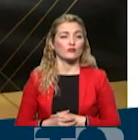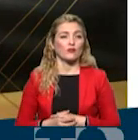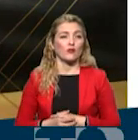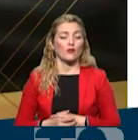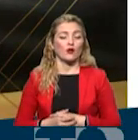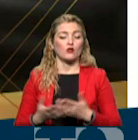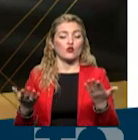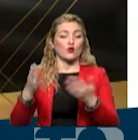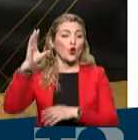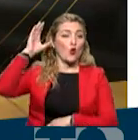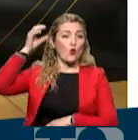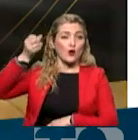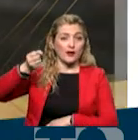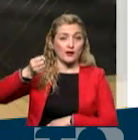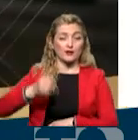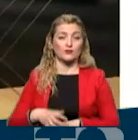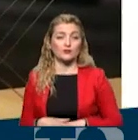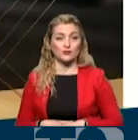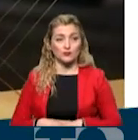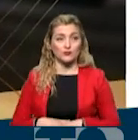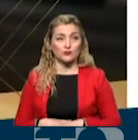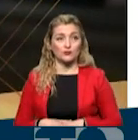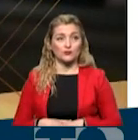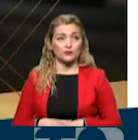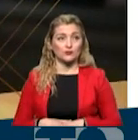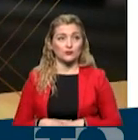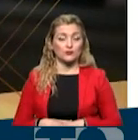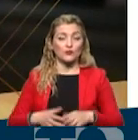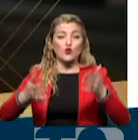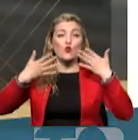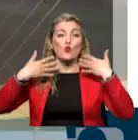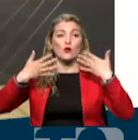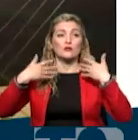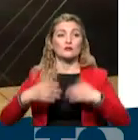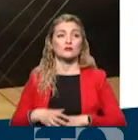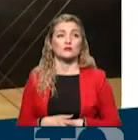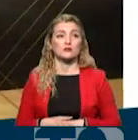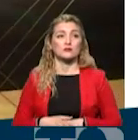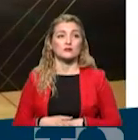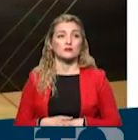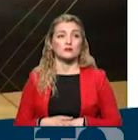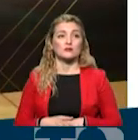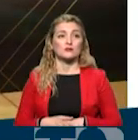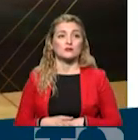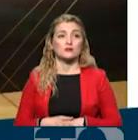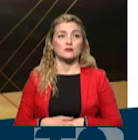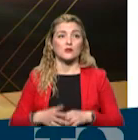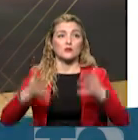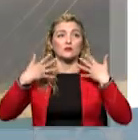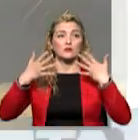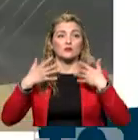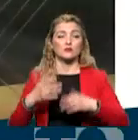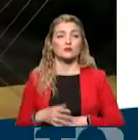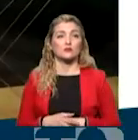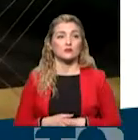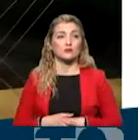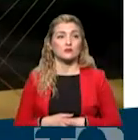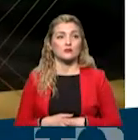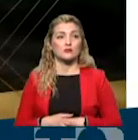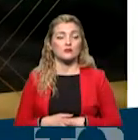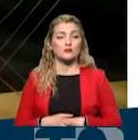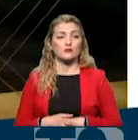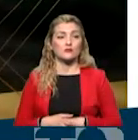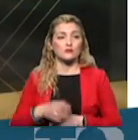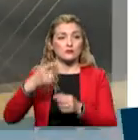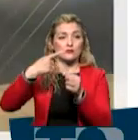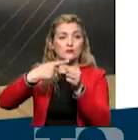Alejandra Serrano de Cuenca, Ana Amores de Guayaquil, Ángela Mena de Guayaquil, Carolina Lazo